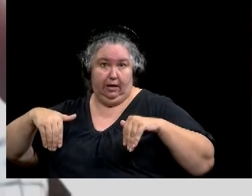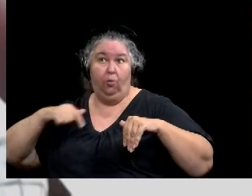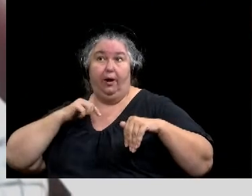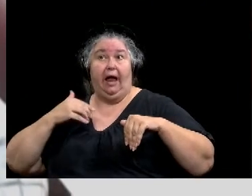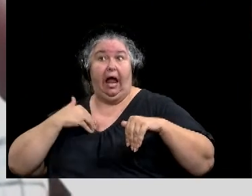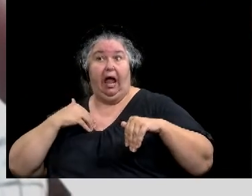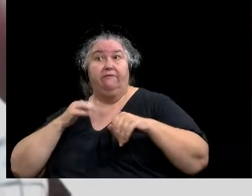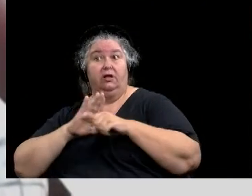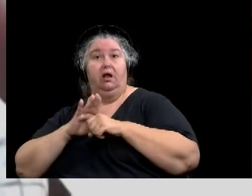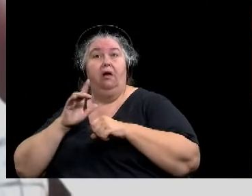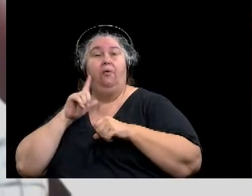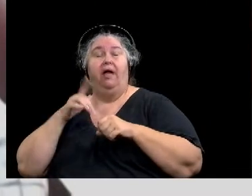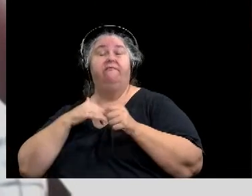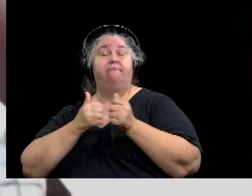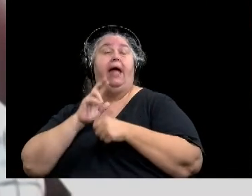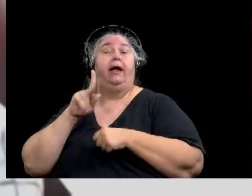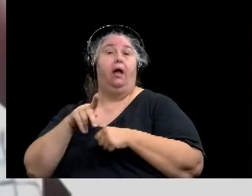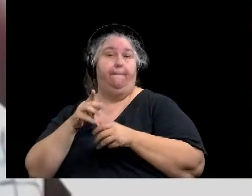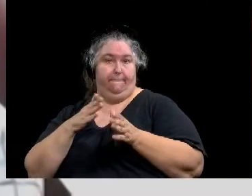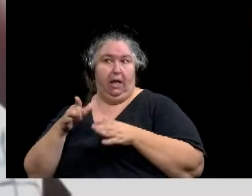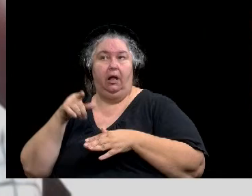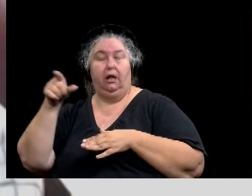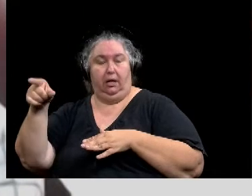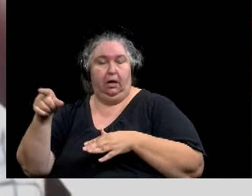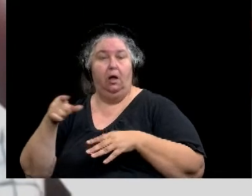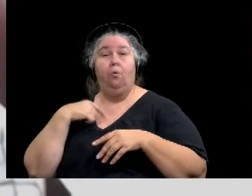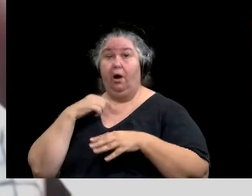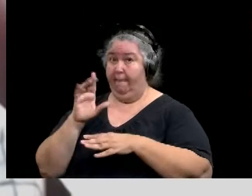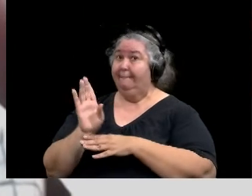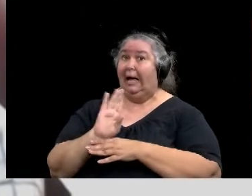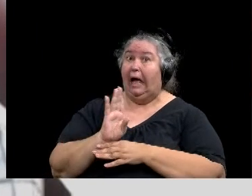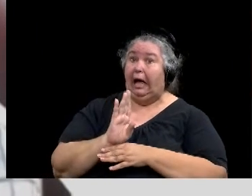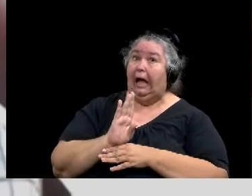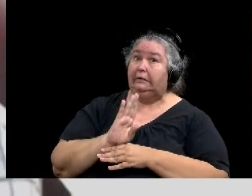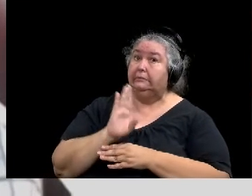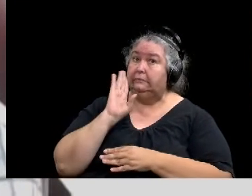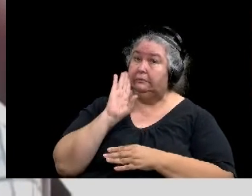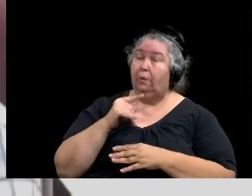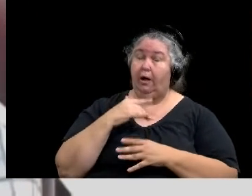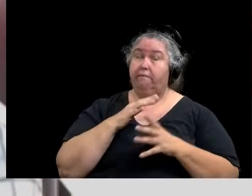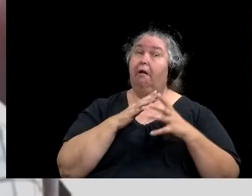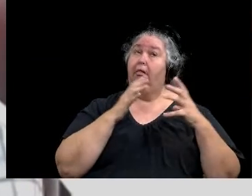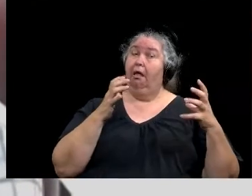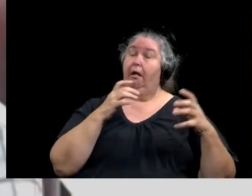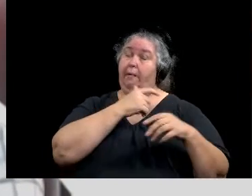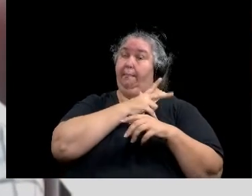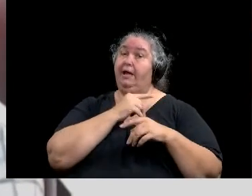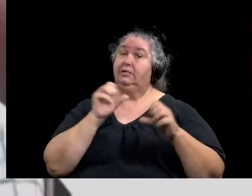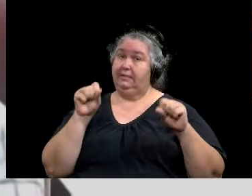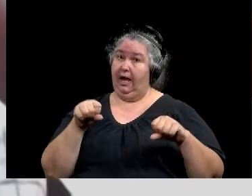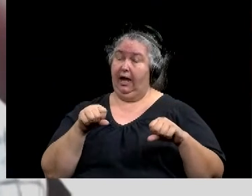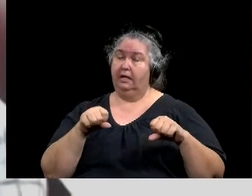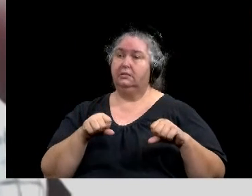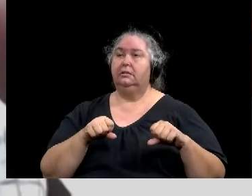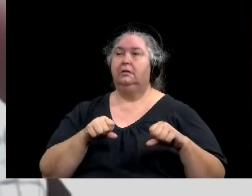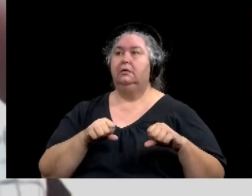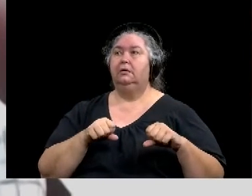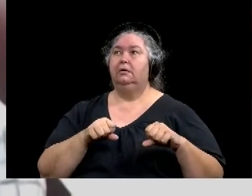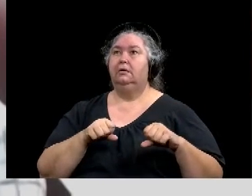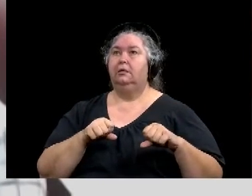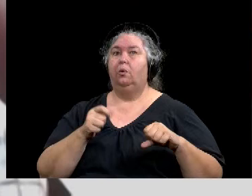así es que nosotros mientras estamos ocupados y tenemos muchos volumen de